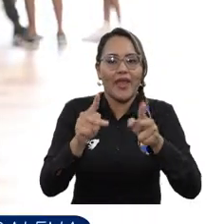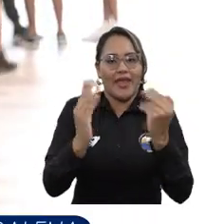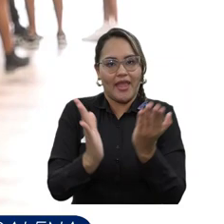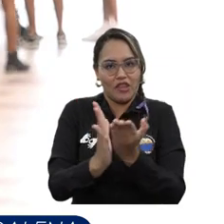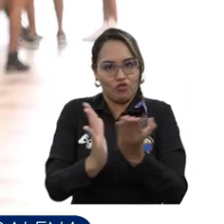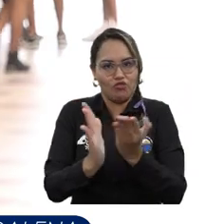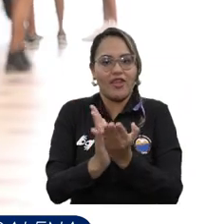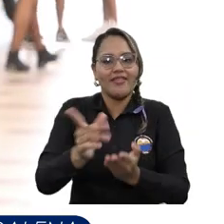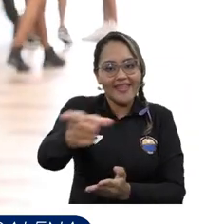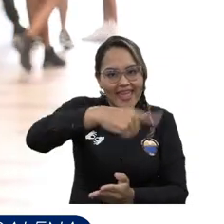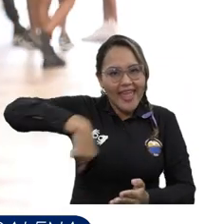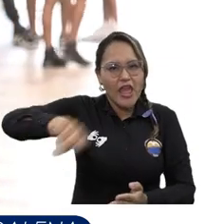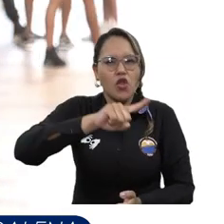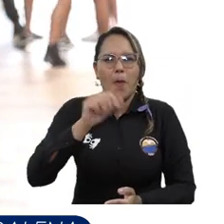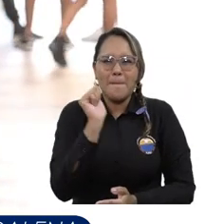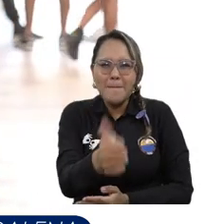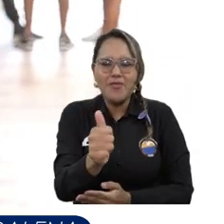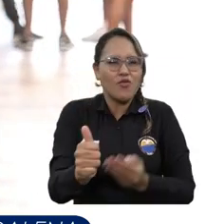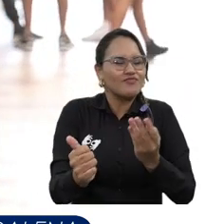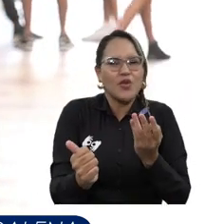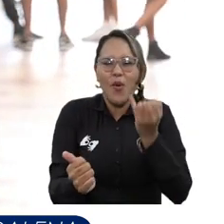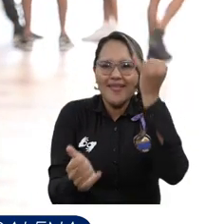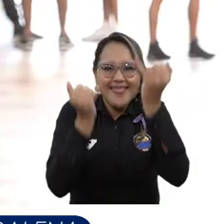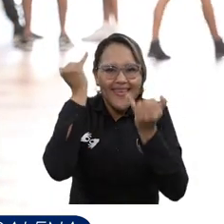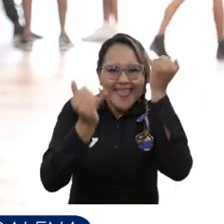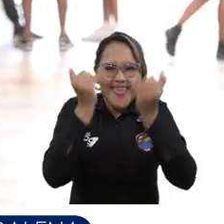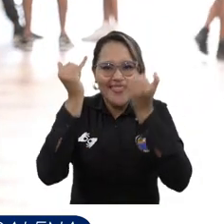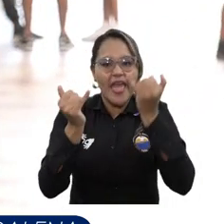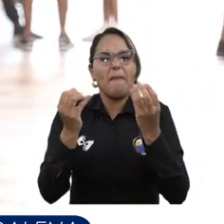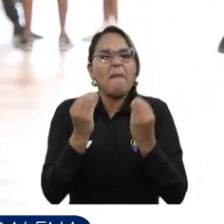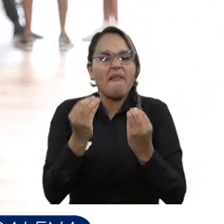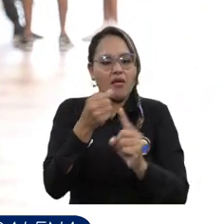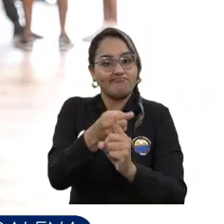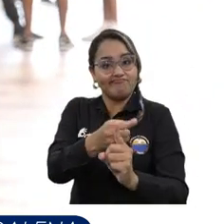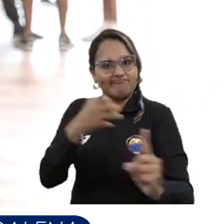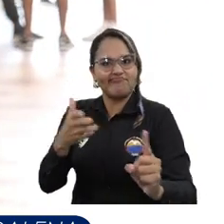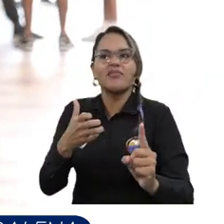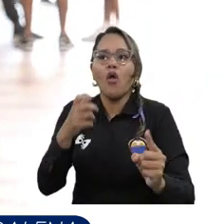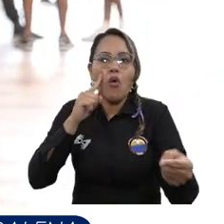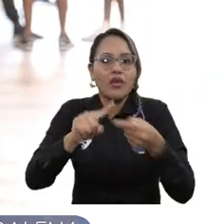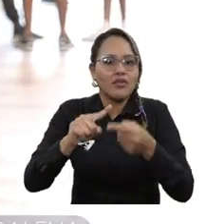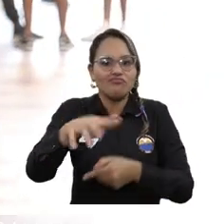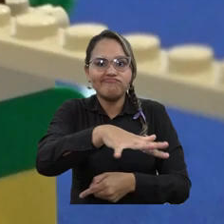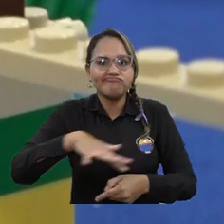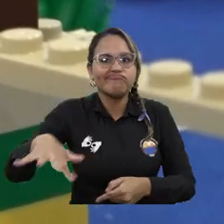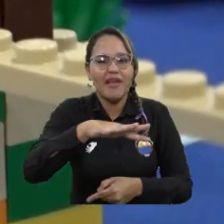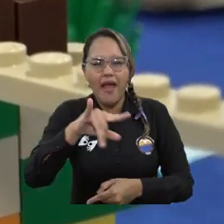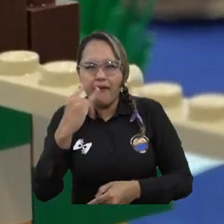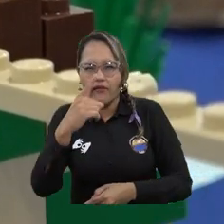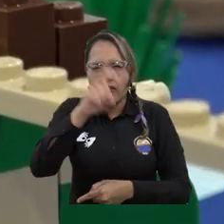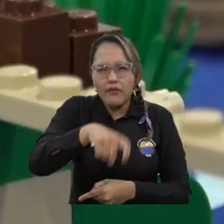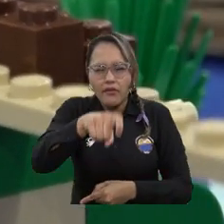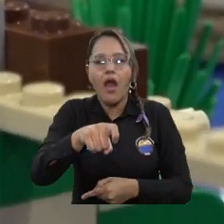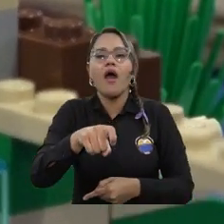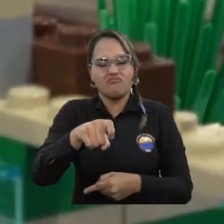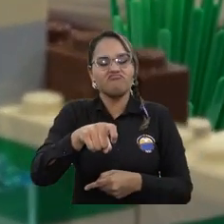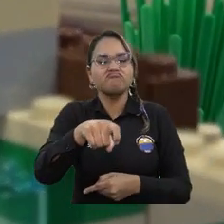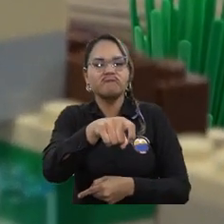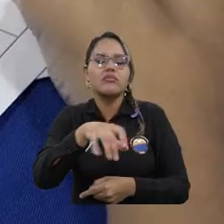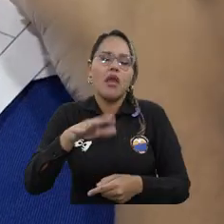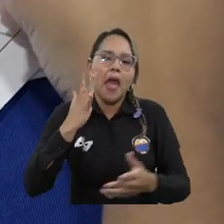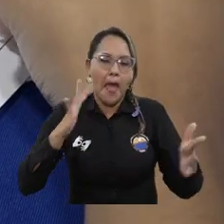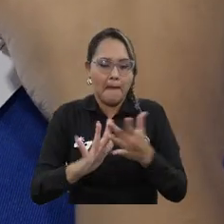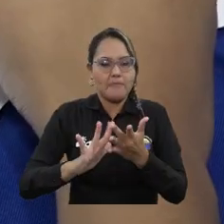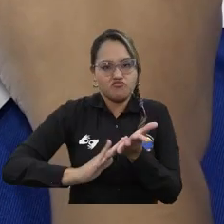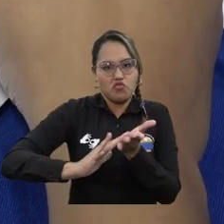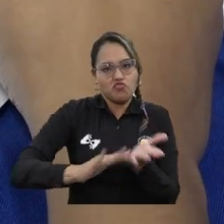nuestros estudiantes hasta la generación de ideas con impacto, que realmente presenten soluciones hacia lo que ocurre